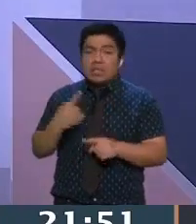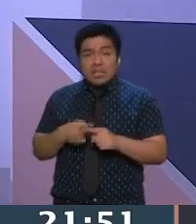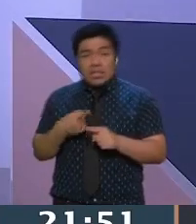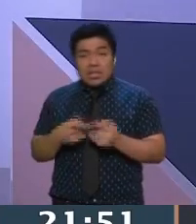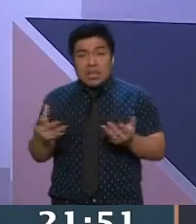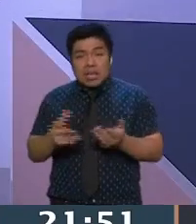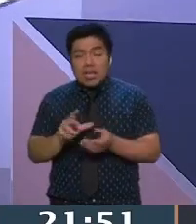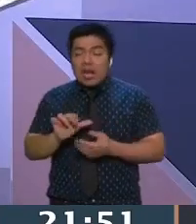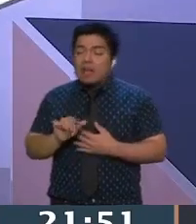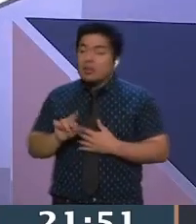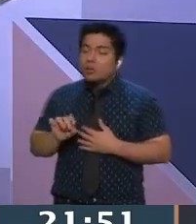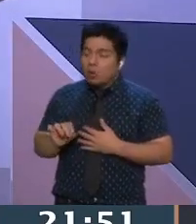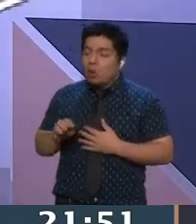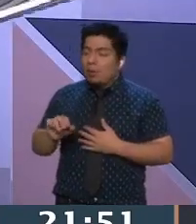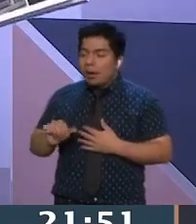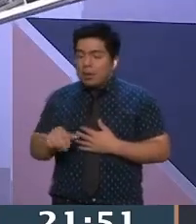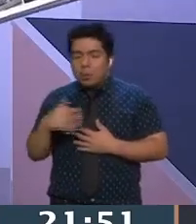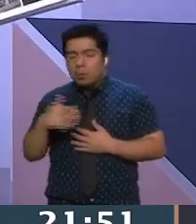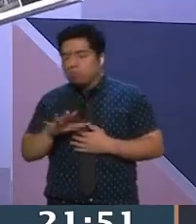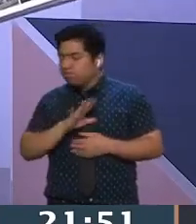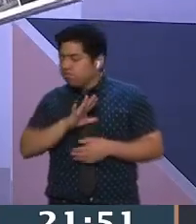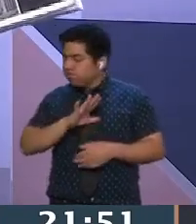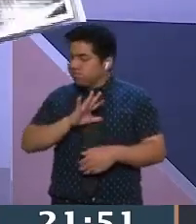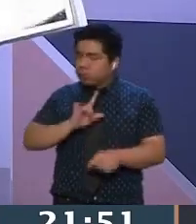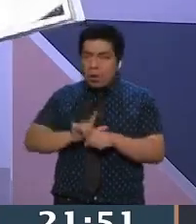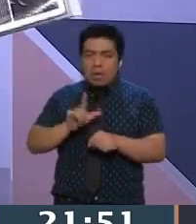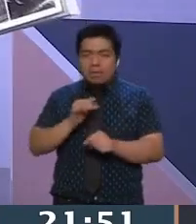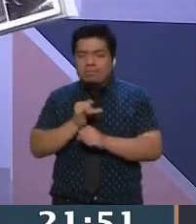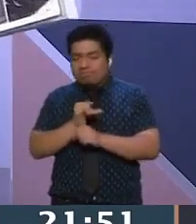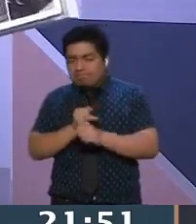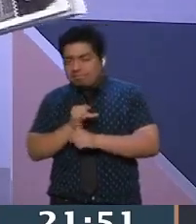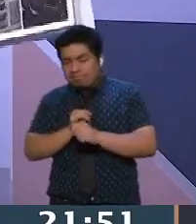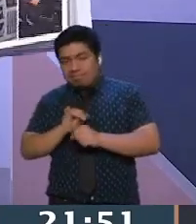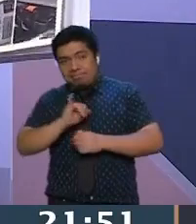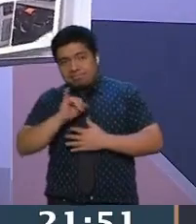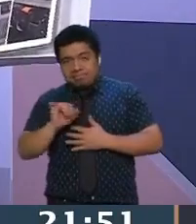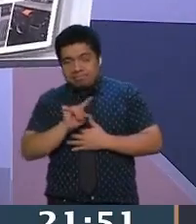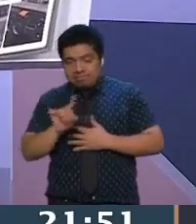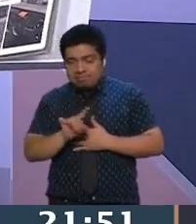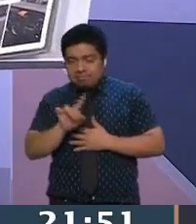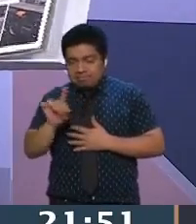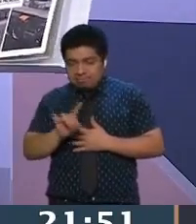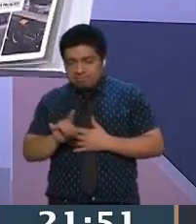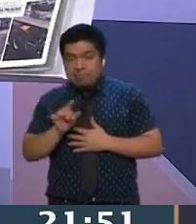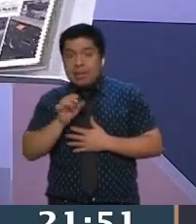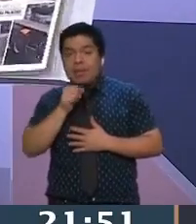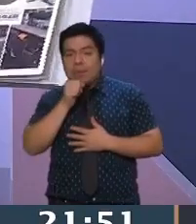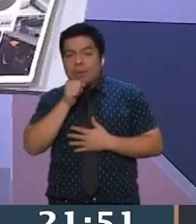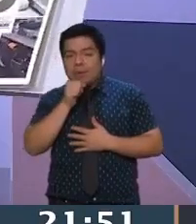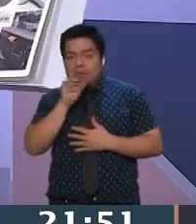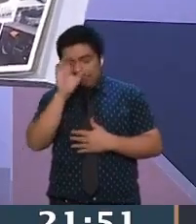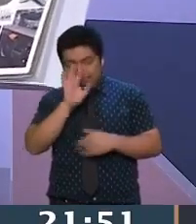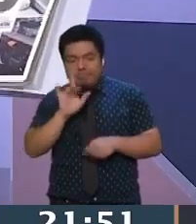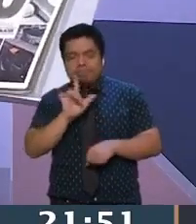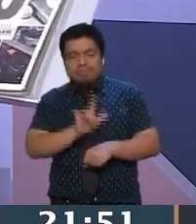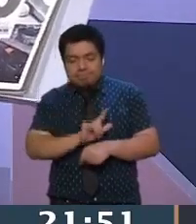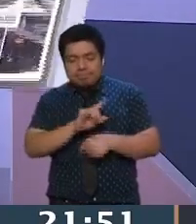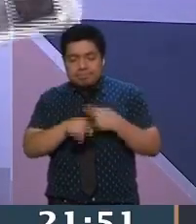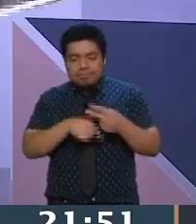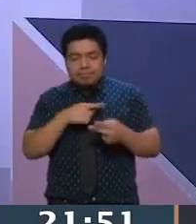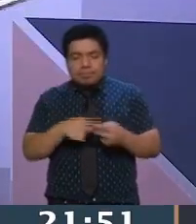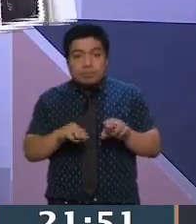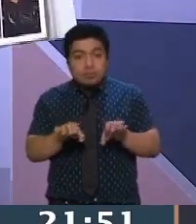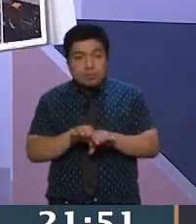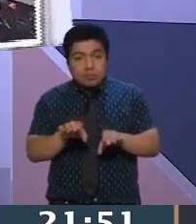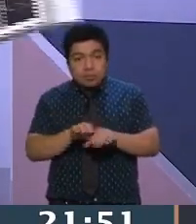Malacara Palacios, excelente investigador de jazz, periodista cultural, conocedor de la cultura y, como